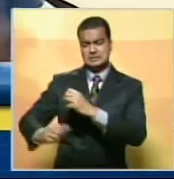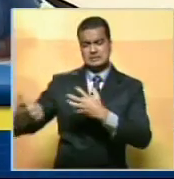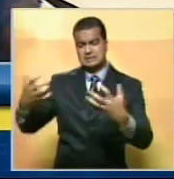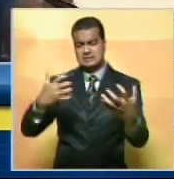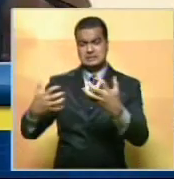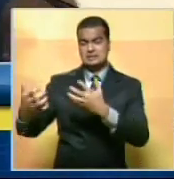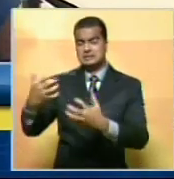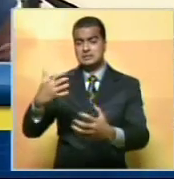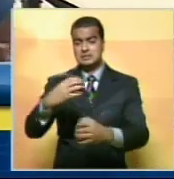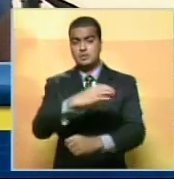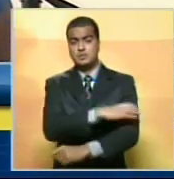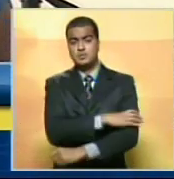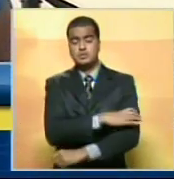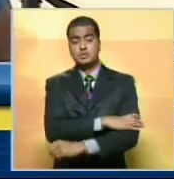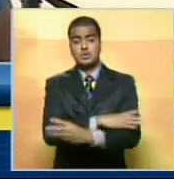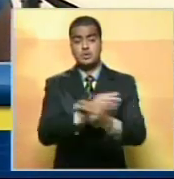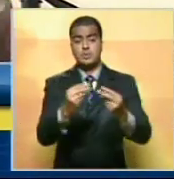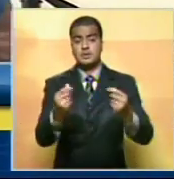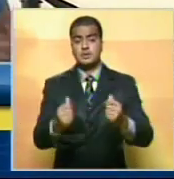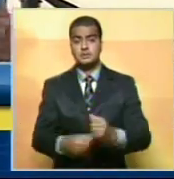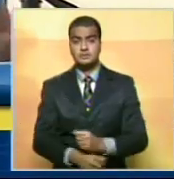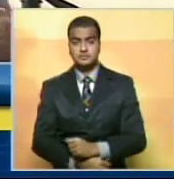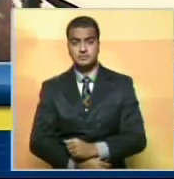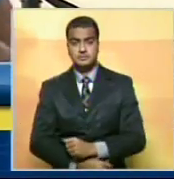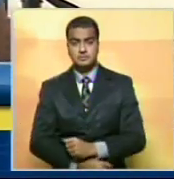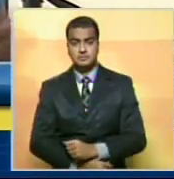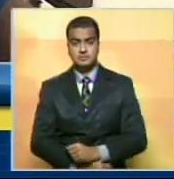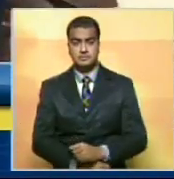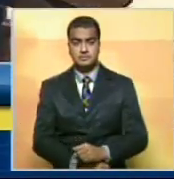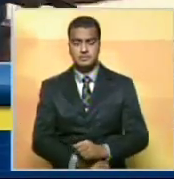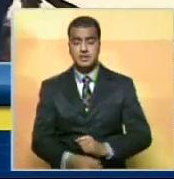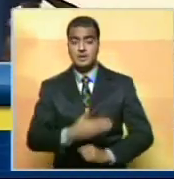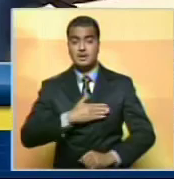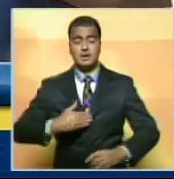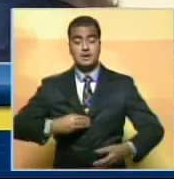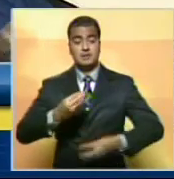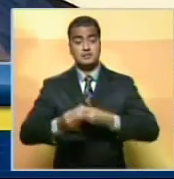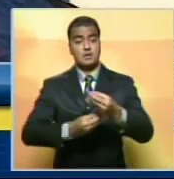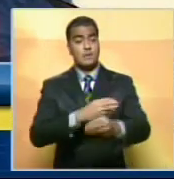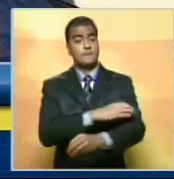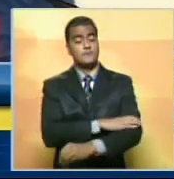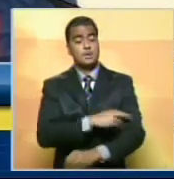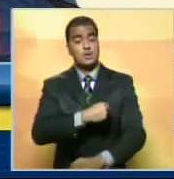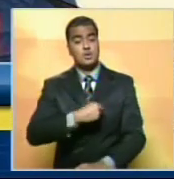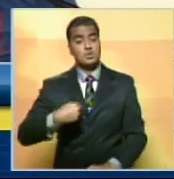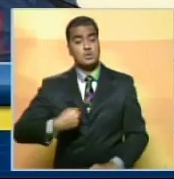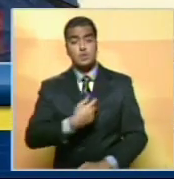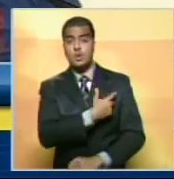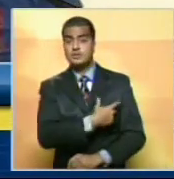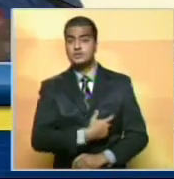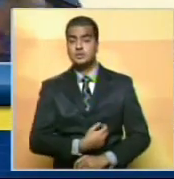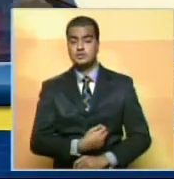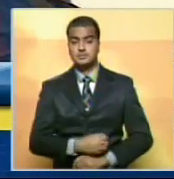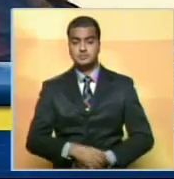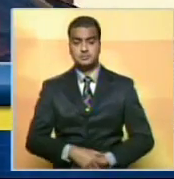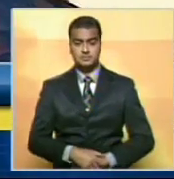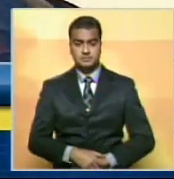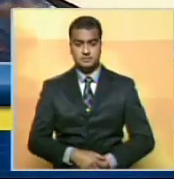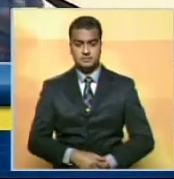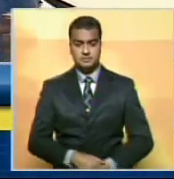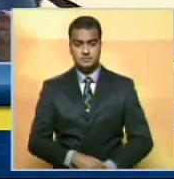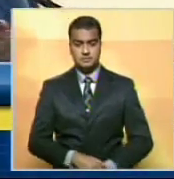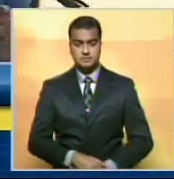guerra mediática y económica que pretende la derecha instalar en nuestros corazones,